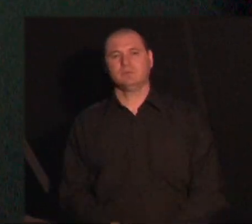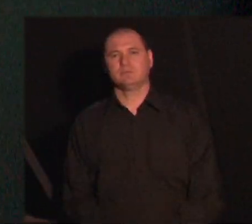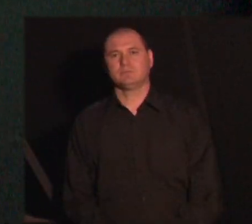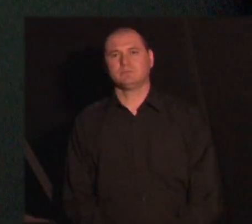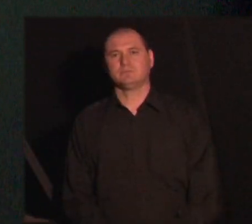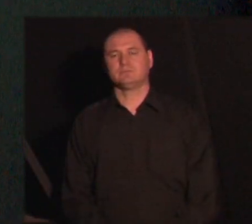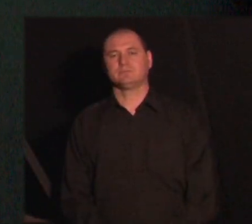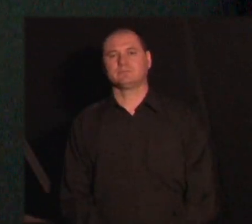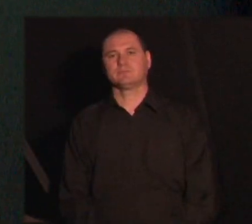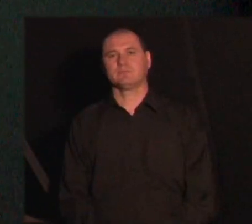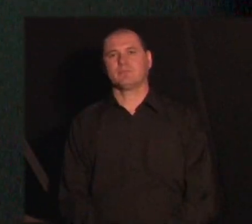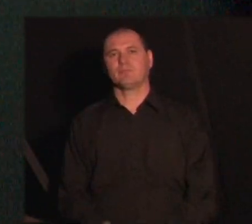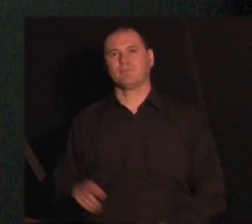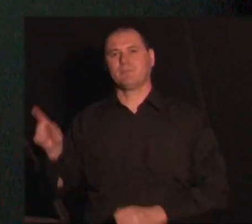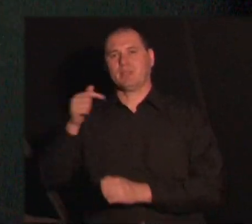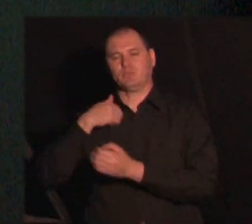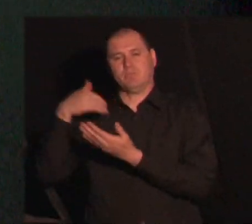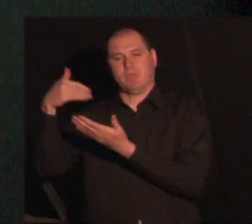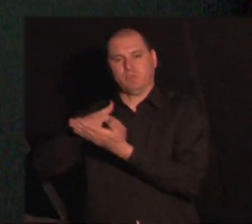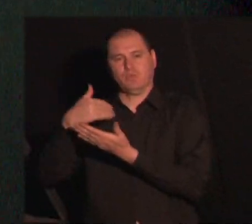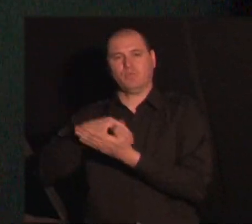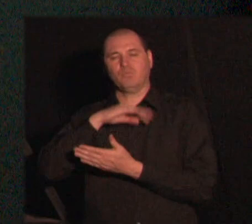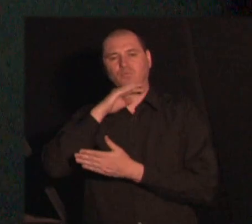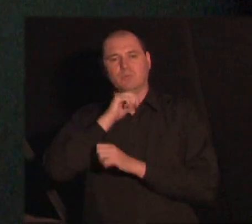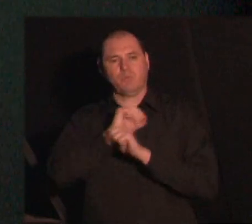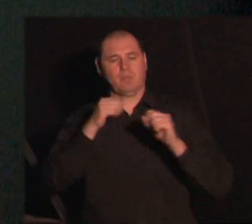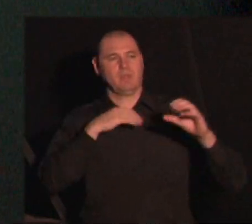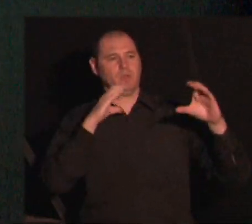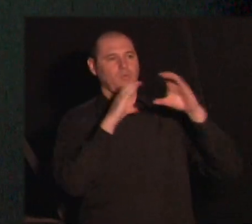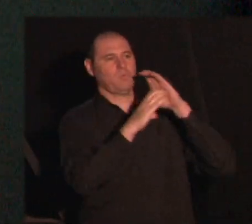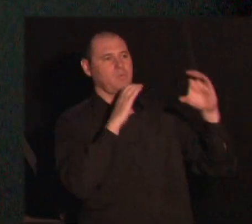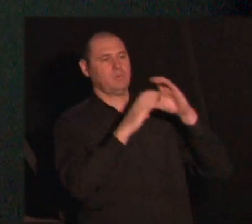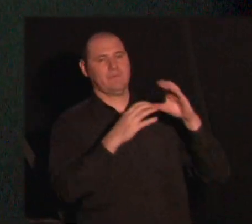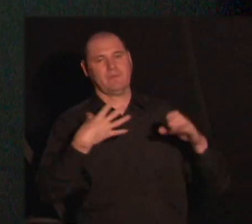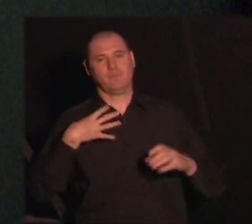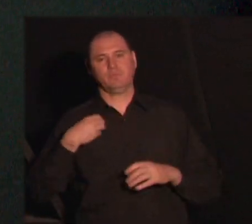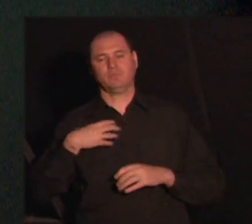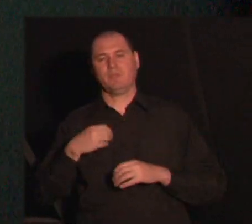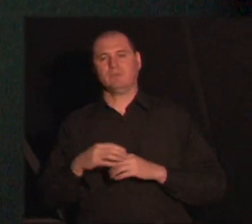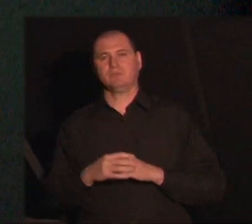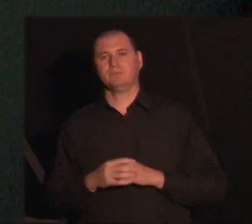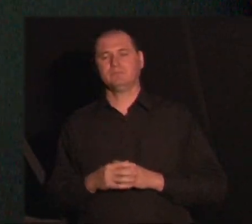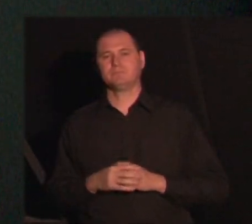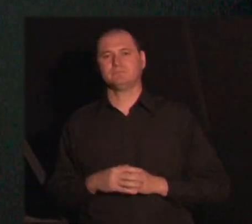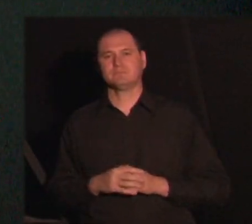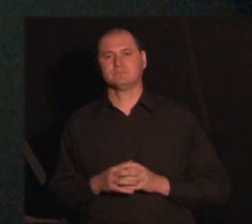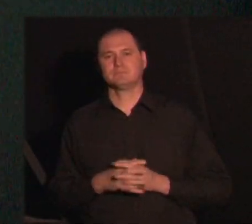Y eso me ayudó mucho a poder comunicarme con los blancos, como decimos nosotros en la